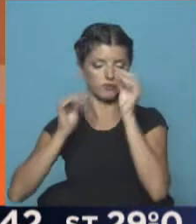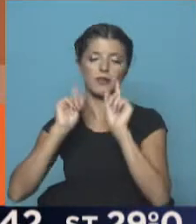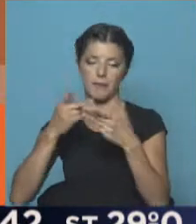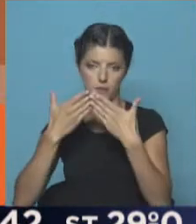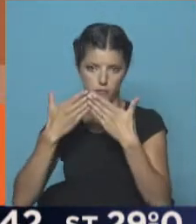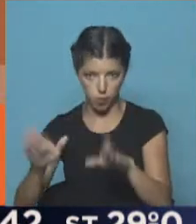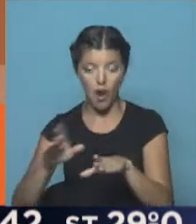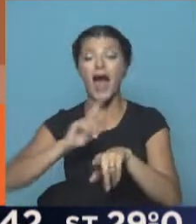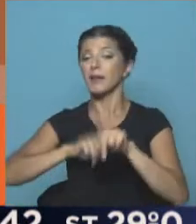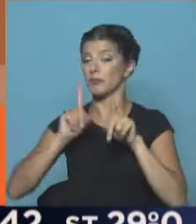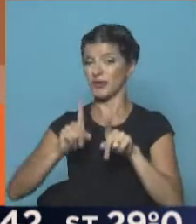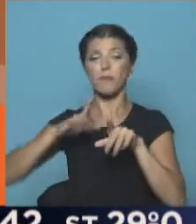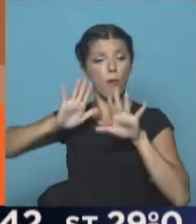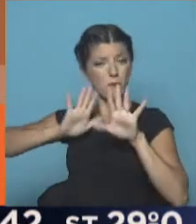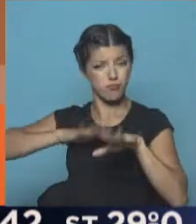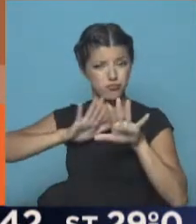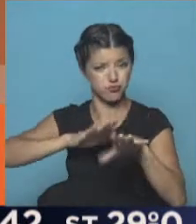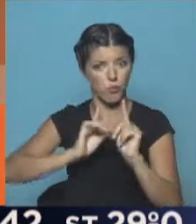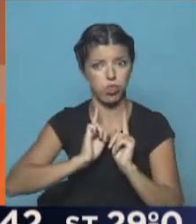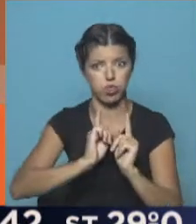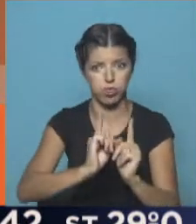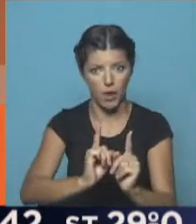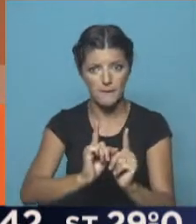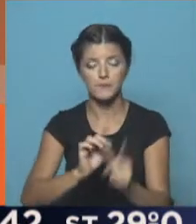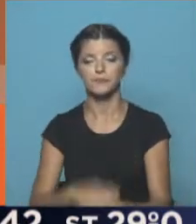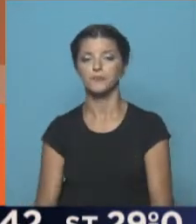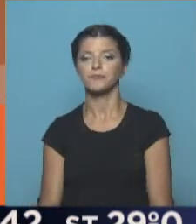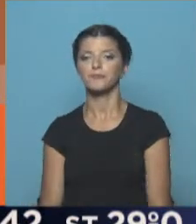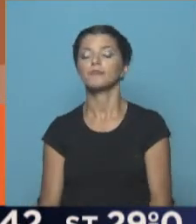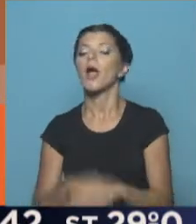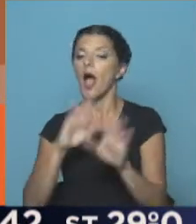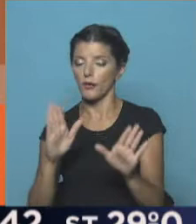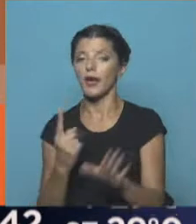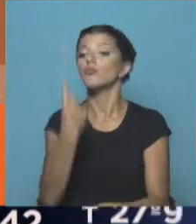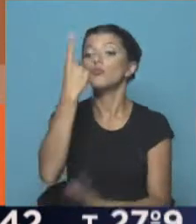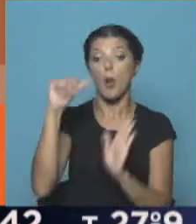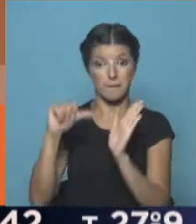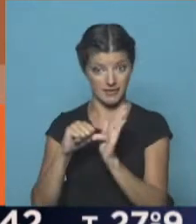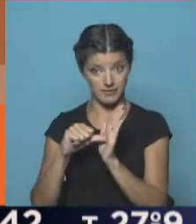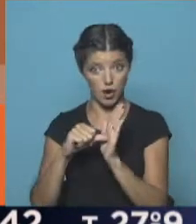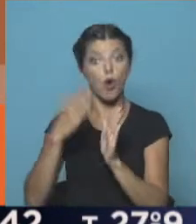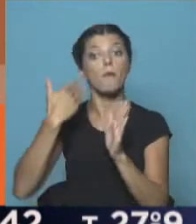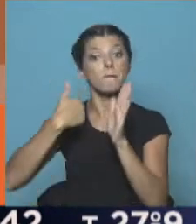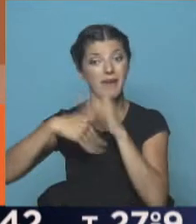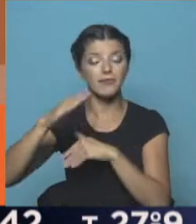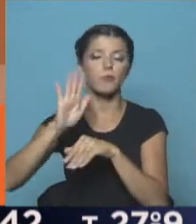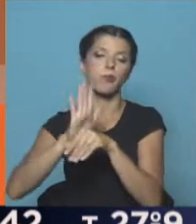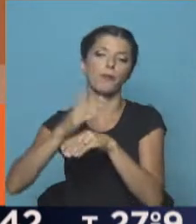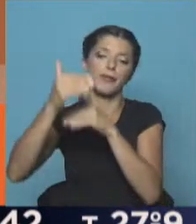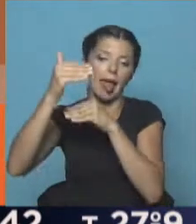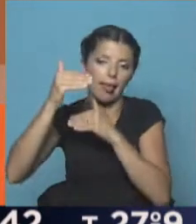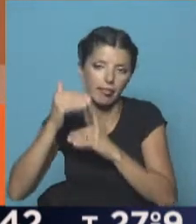manifestaciones no cesan y lo interesante también de rumanía es que si bien institucionalmente es uno de los países con más atraso en esta